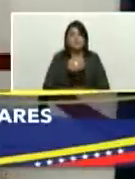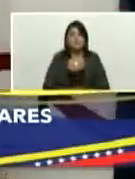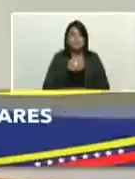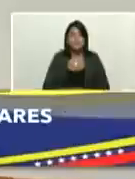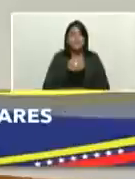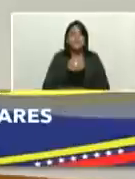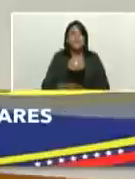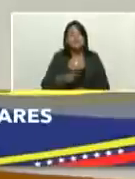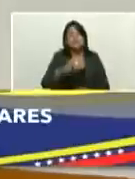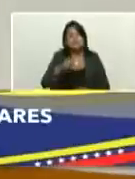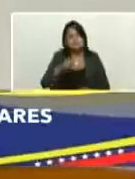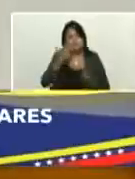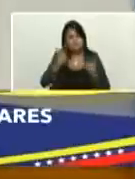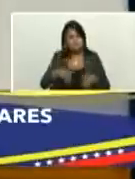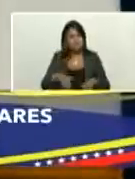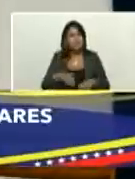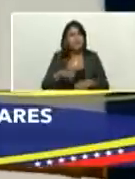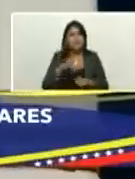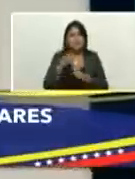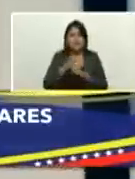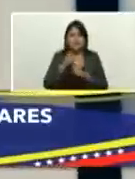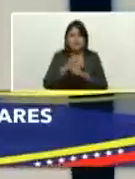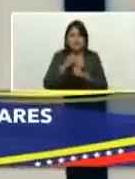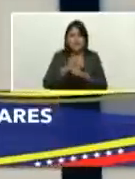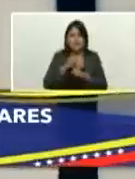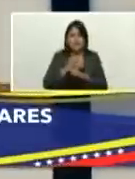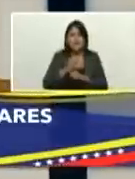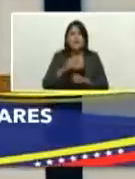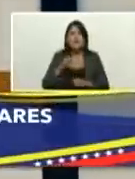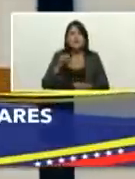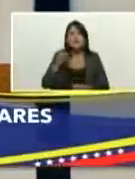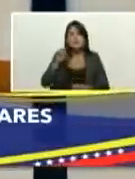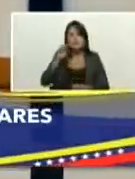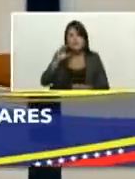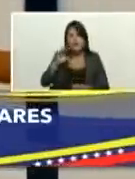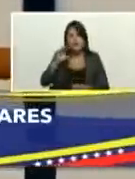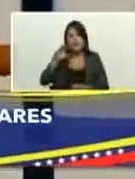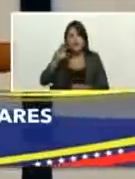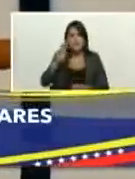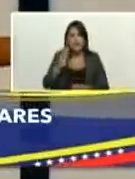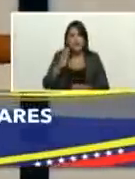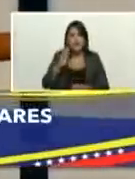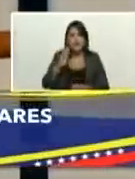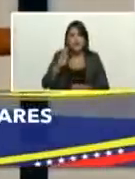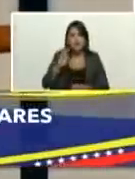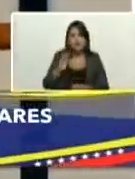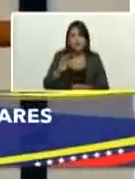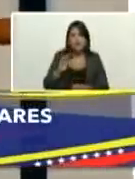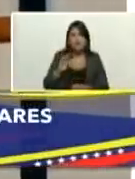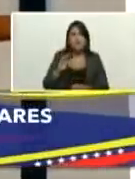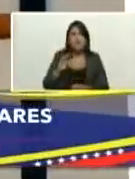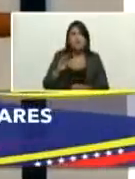quiero decirle que soy un trabajador de CBG Ferrominera Orinoco, bueno,